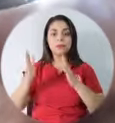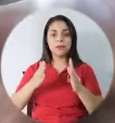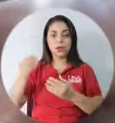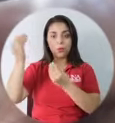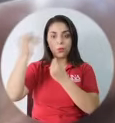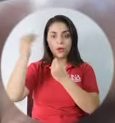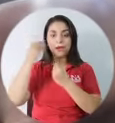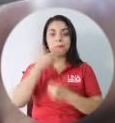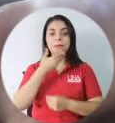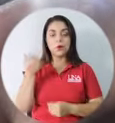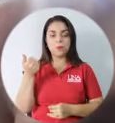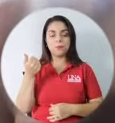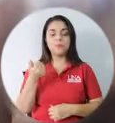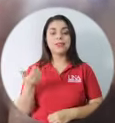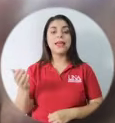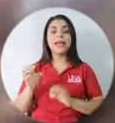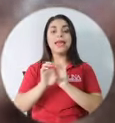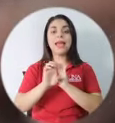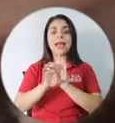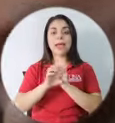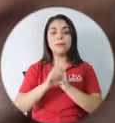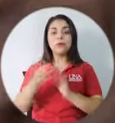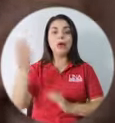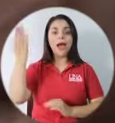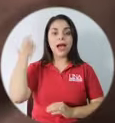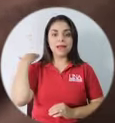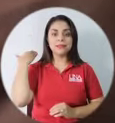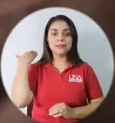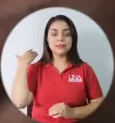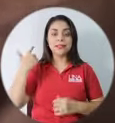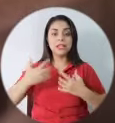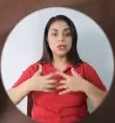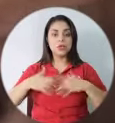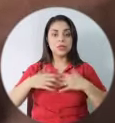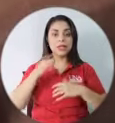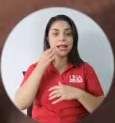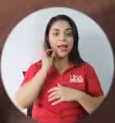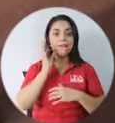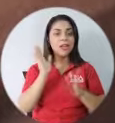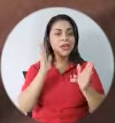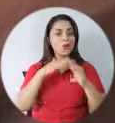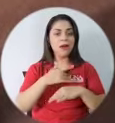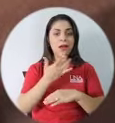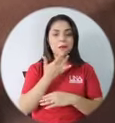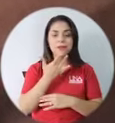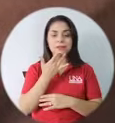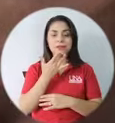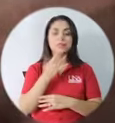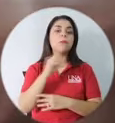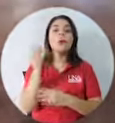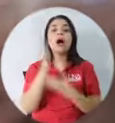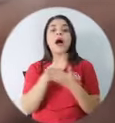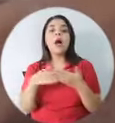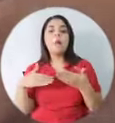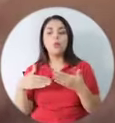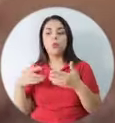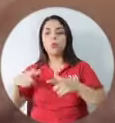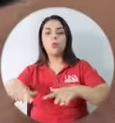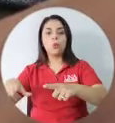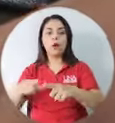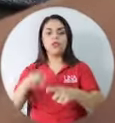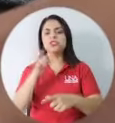prepararnos y a educarnos mejor, que en el pasado, por ejemplo, los industriales del café no tenían preferencia por un café de alguna región,